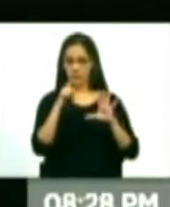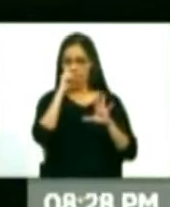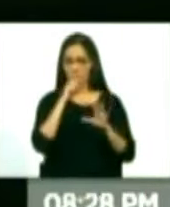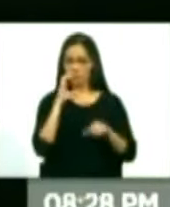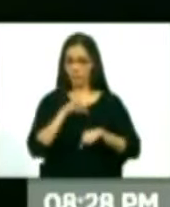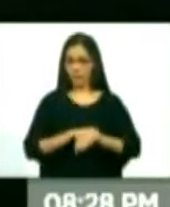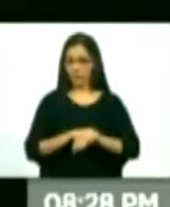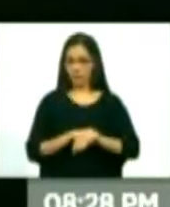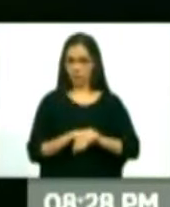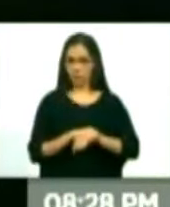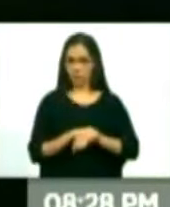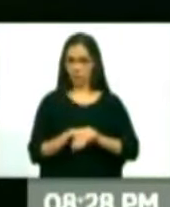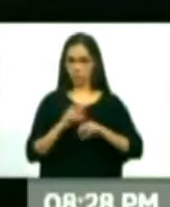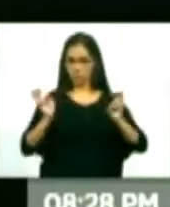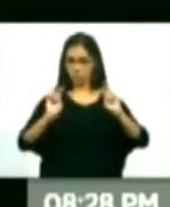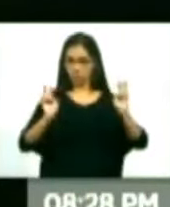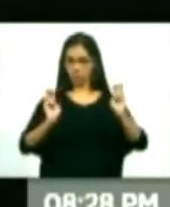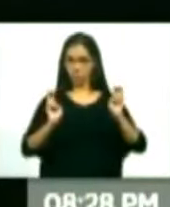estaban en 30.